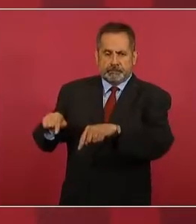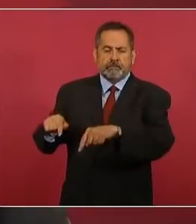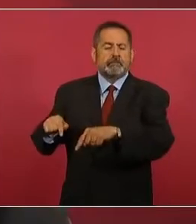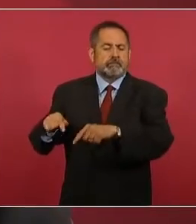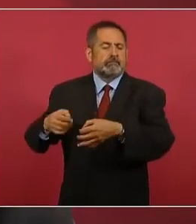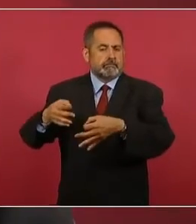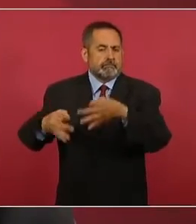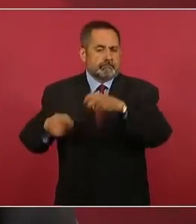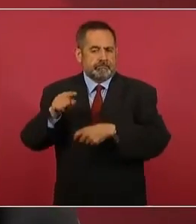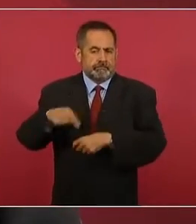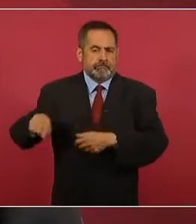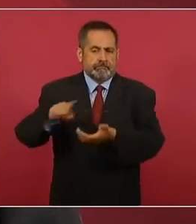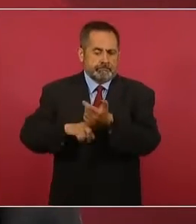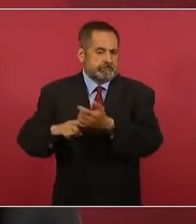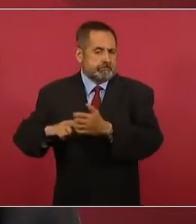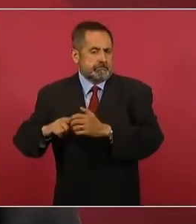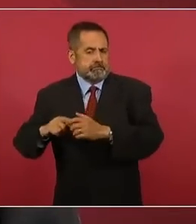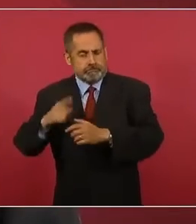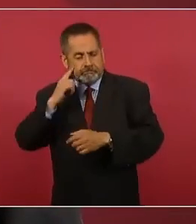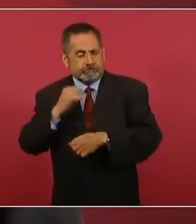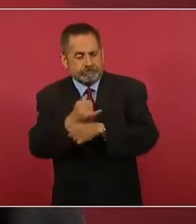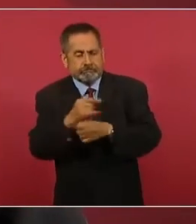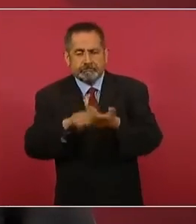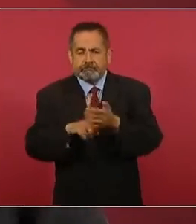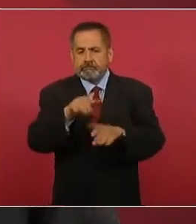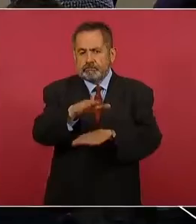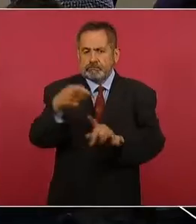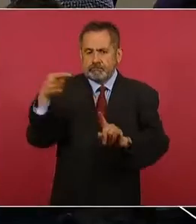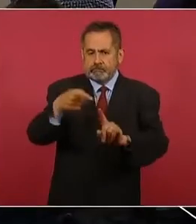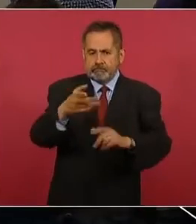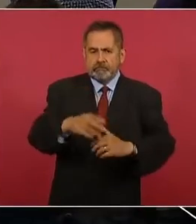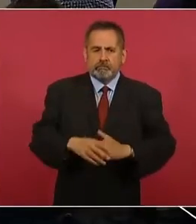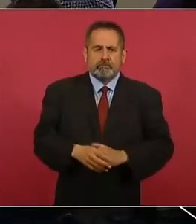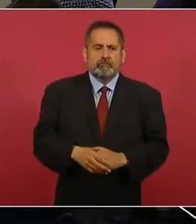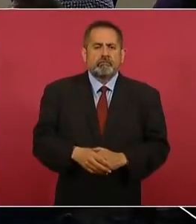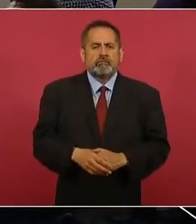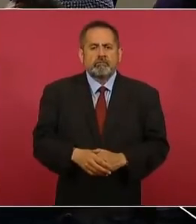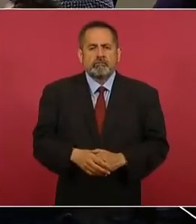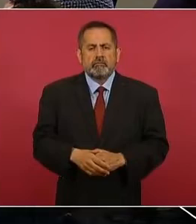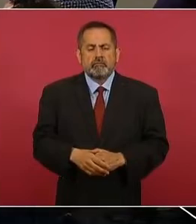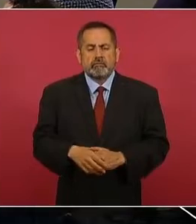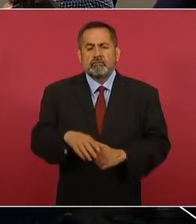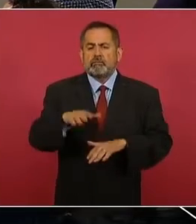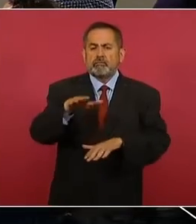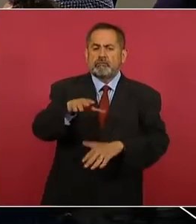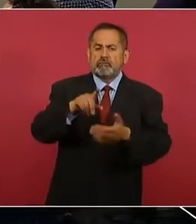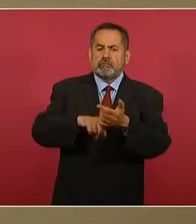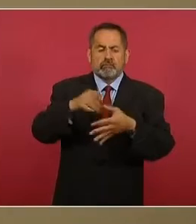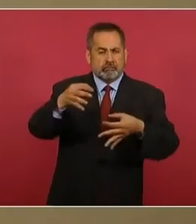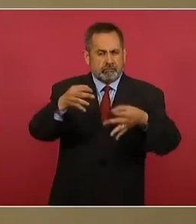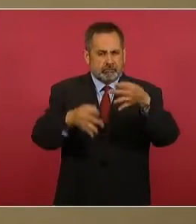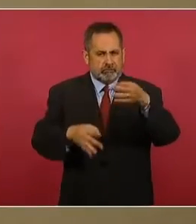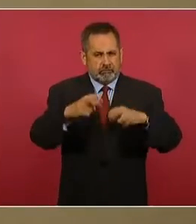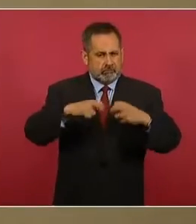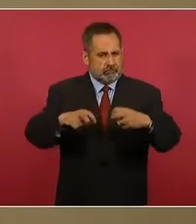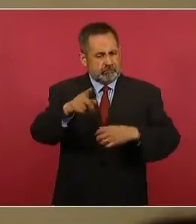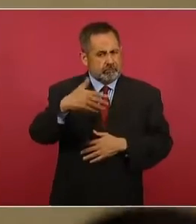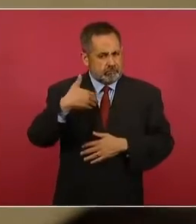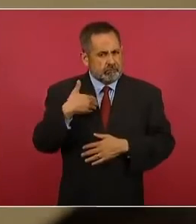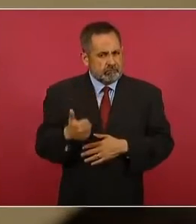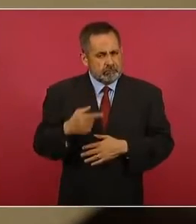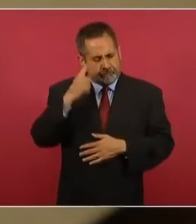judiciales, específicamente en el asunto que usted señala en Coahuila. Sí, con respecto a lo del tribunal, y entiendo que